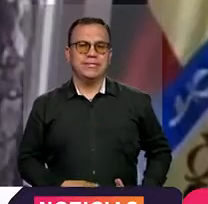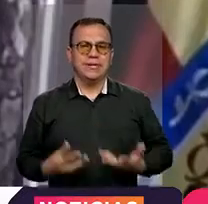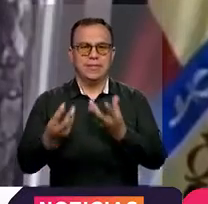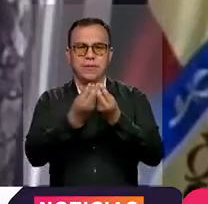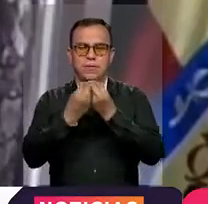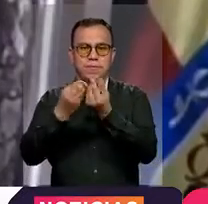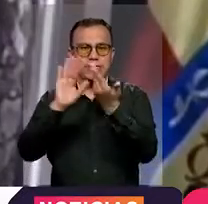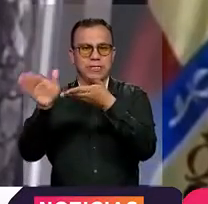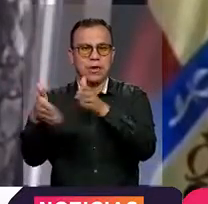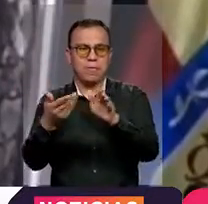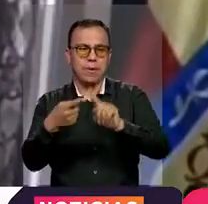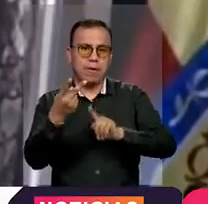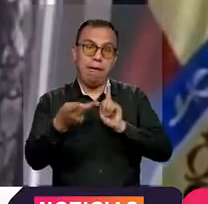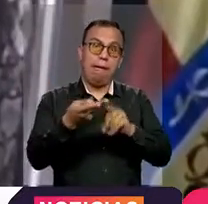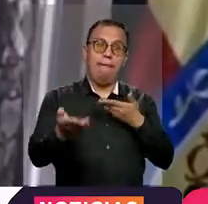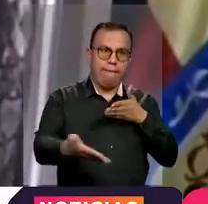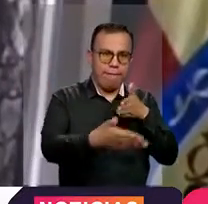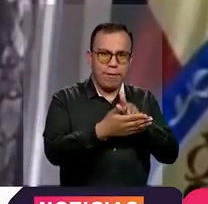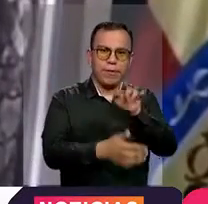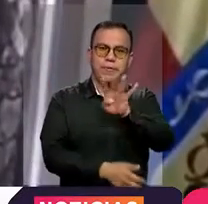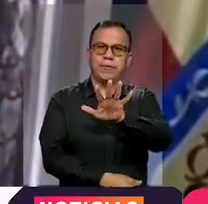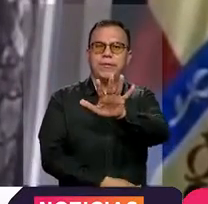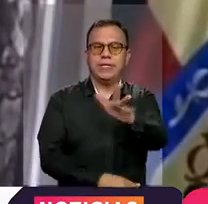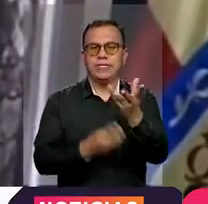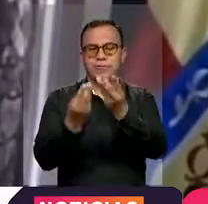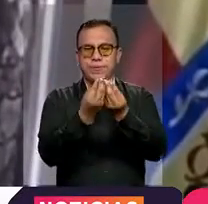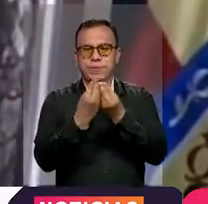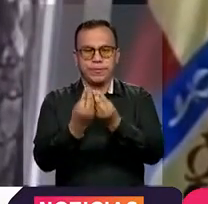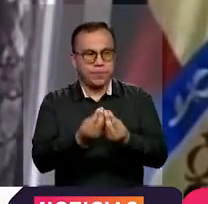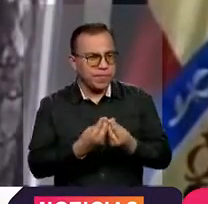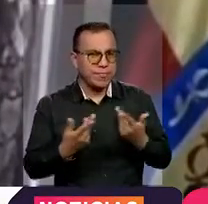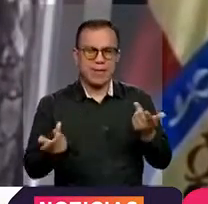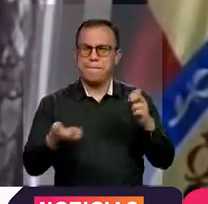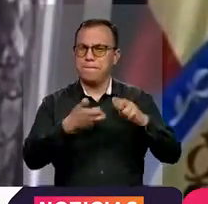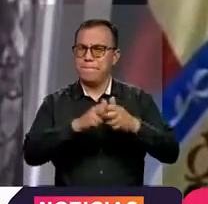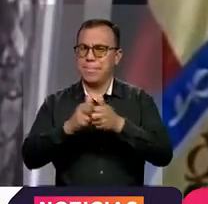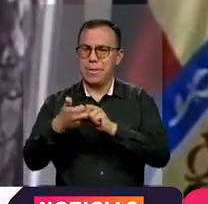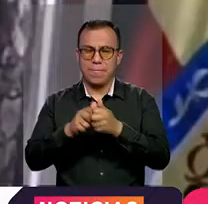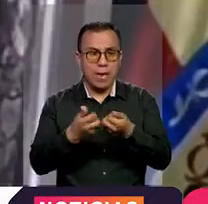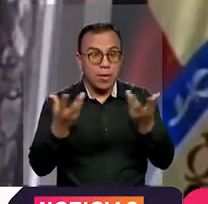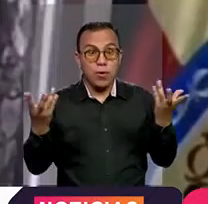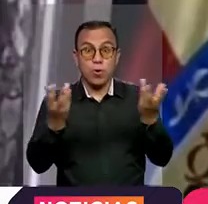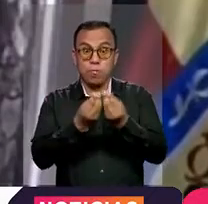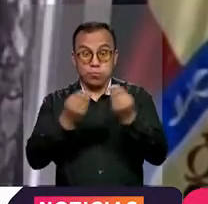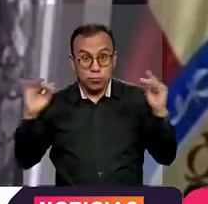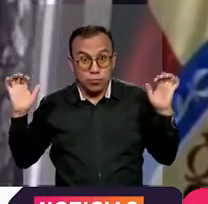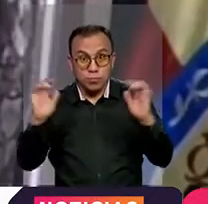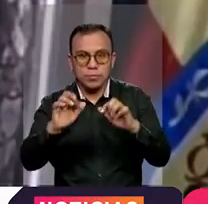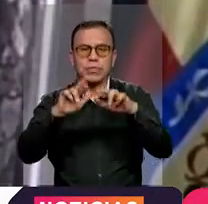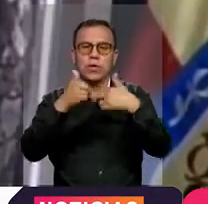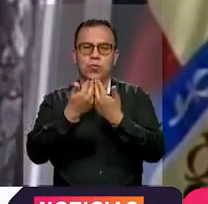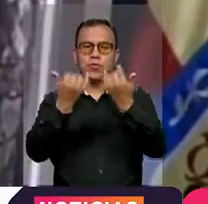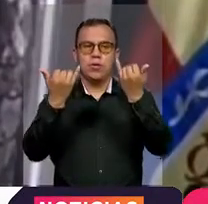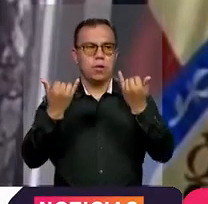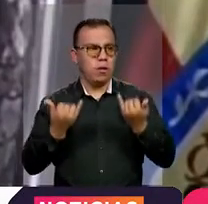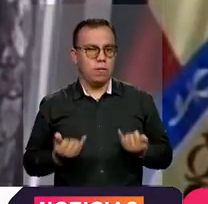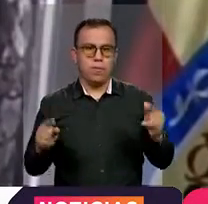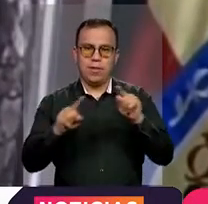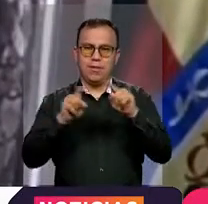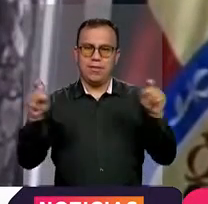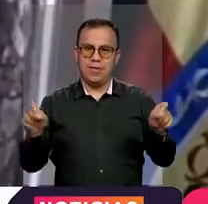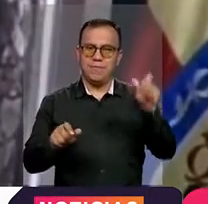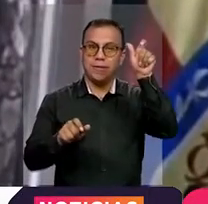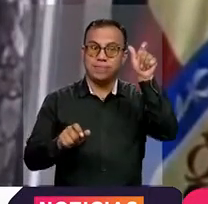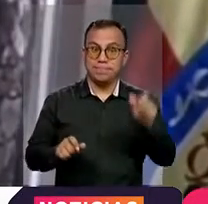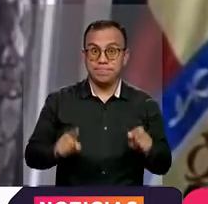del plan, recusación a los 45 concejales, problemas con el quórum para poder resolverlos. Ahorita, por cuenta,